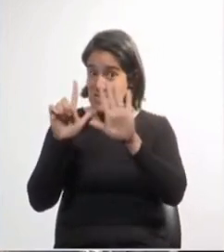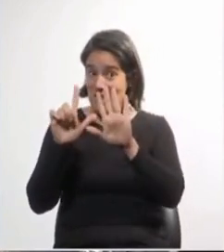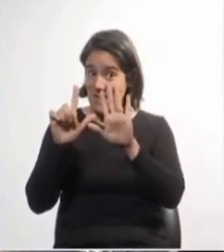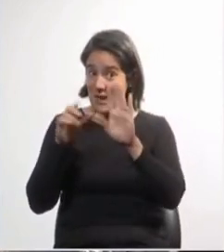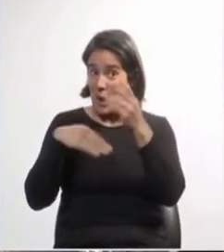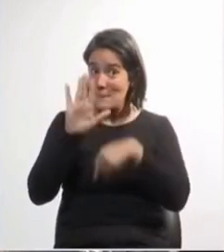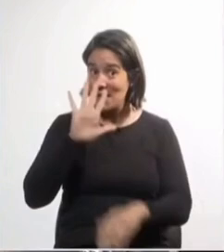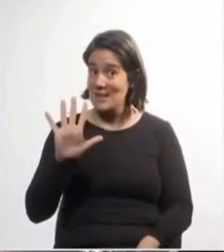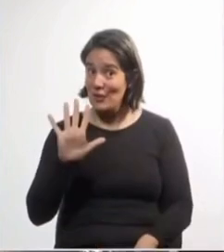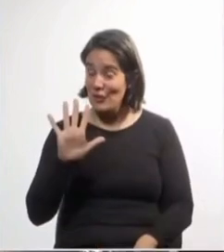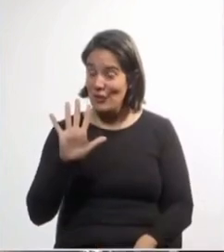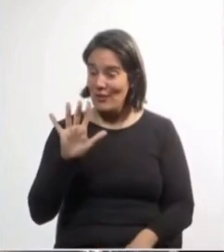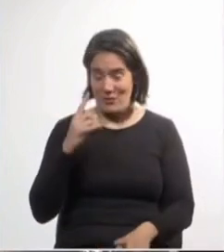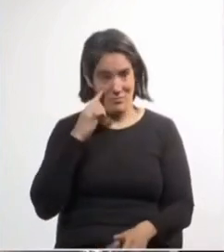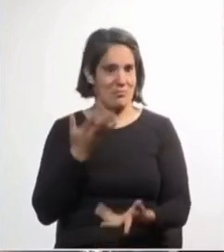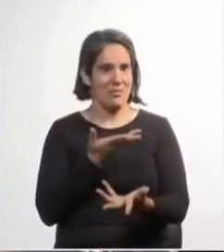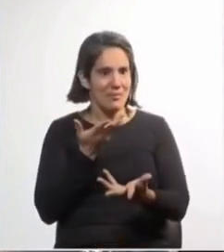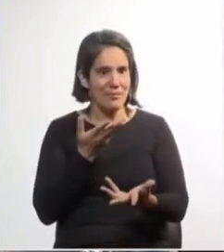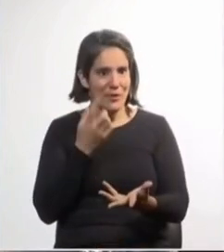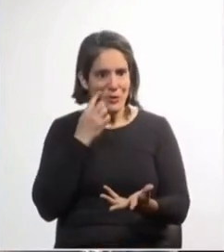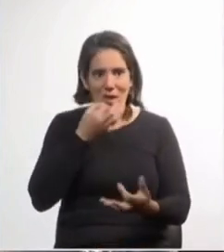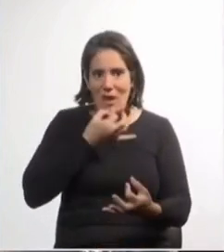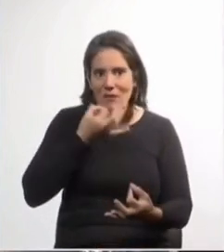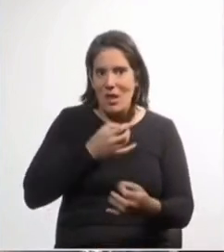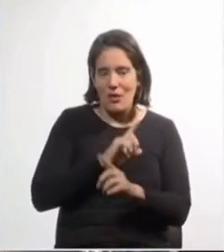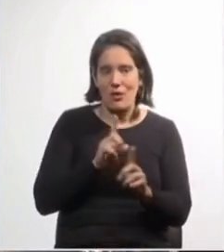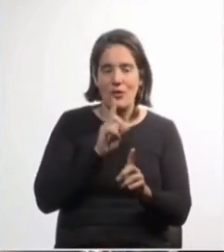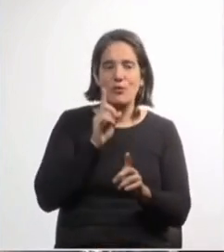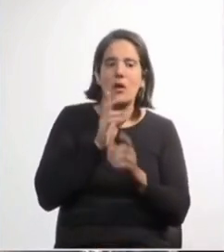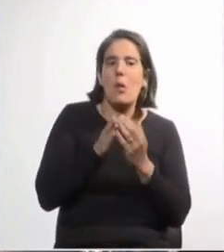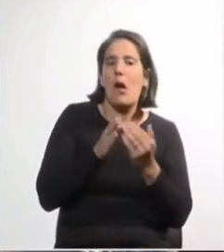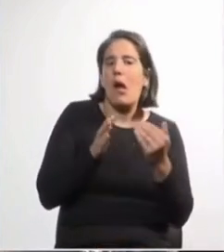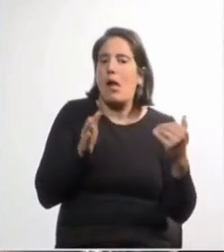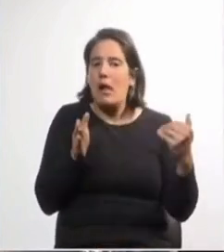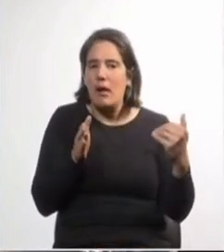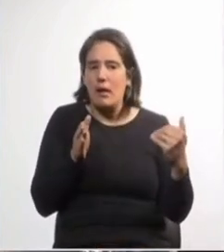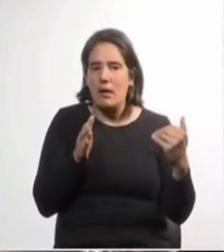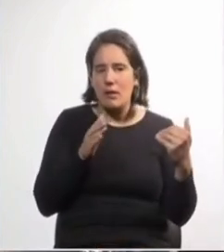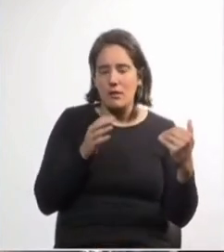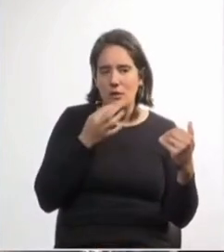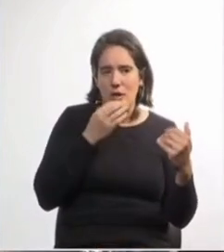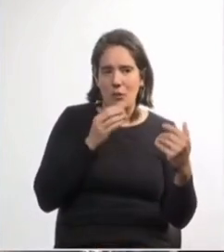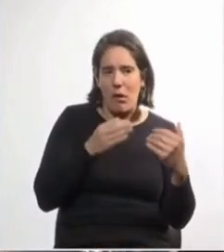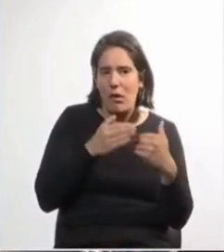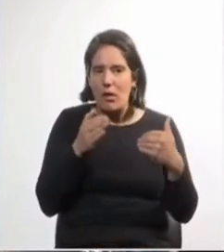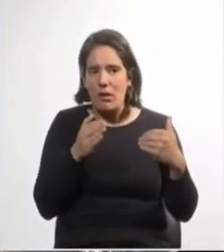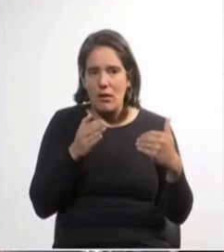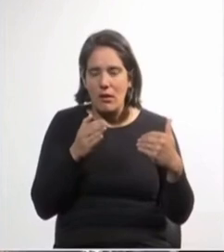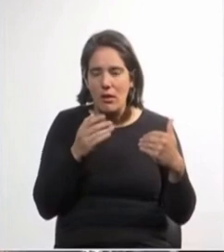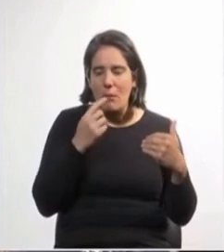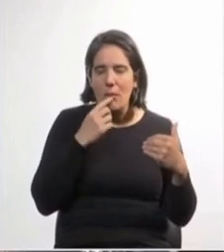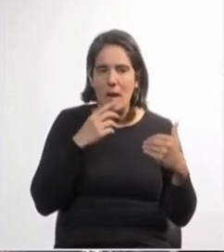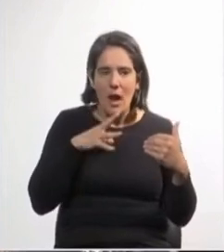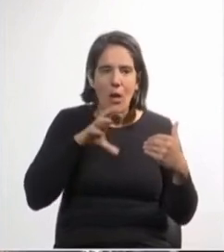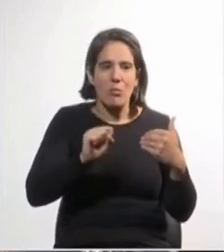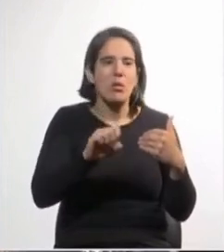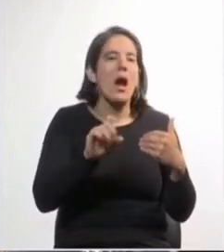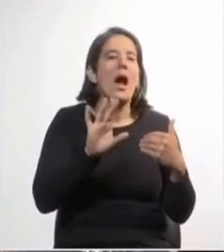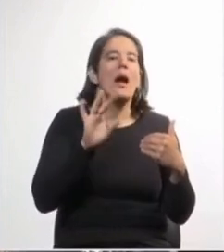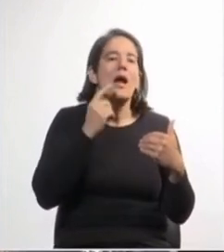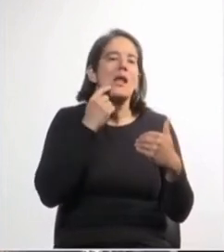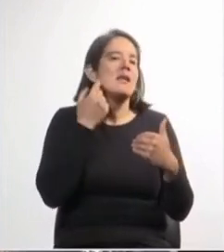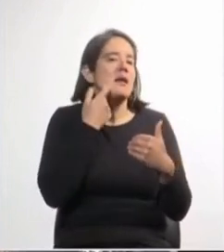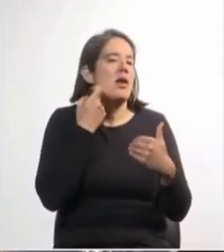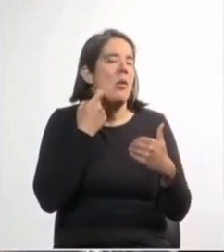está cumpliendo y lo que se procura ahora es anchar el arco o mover el arco para cumplir artificialmente